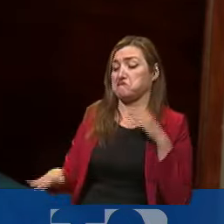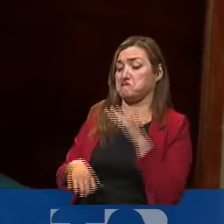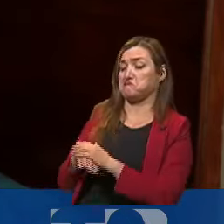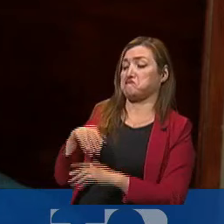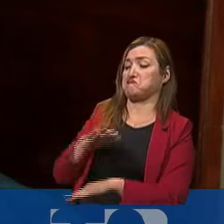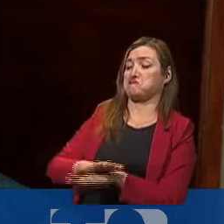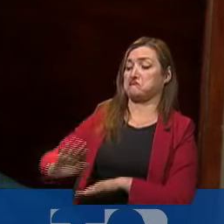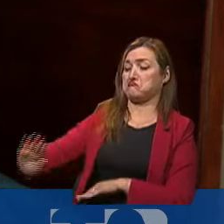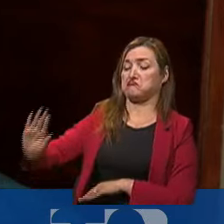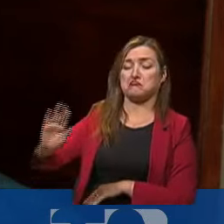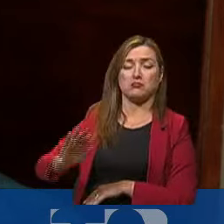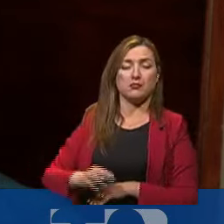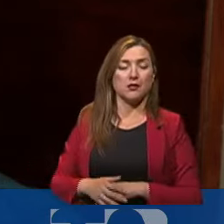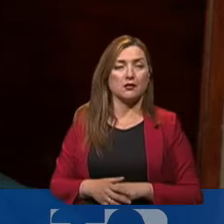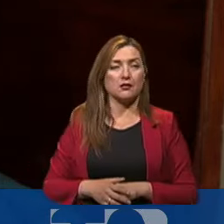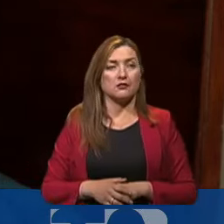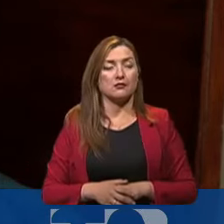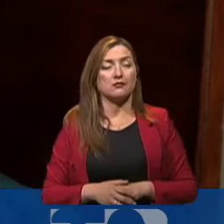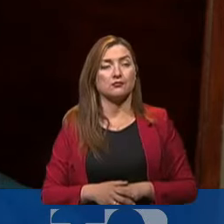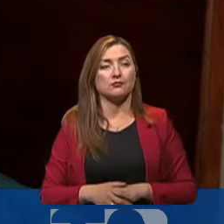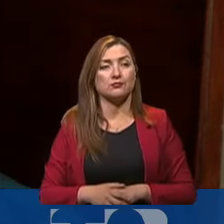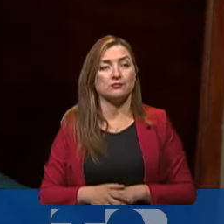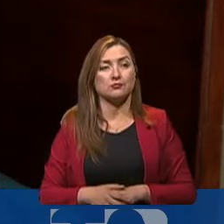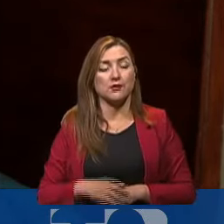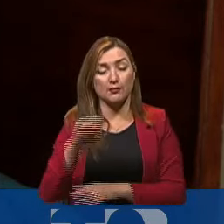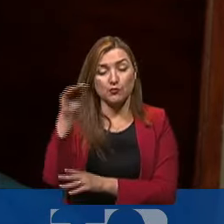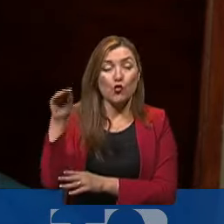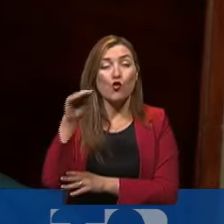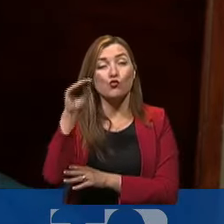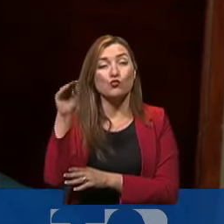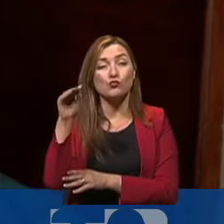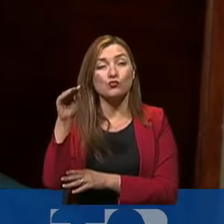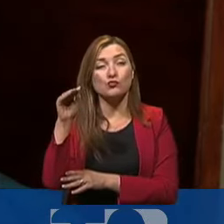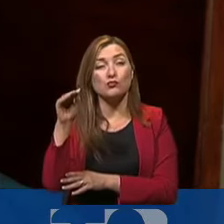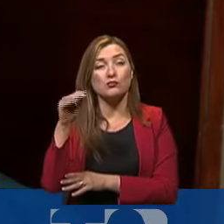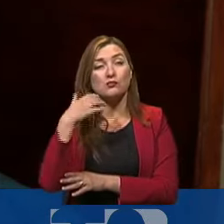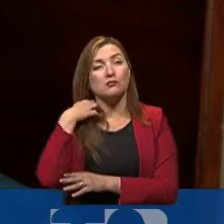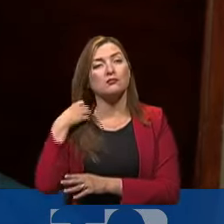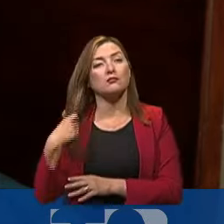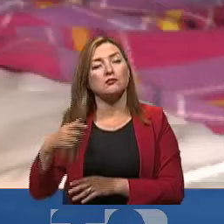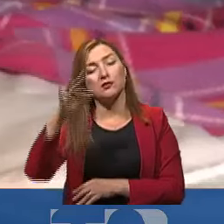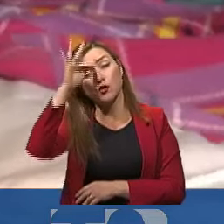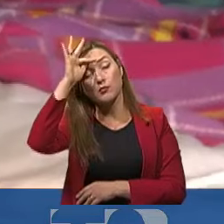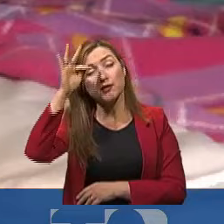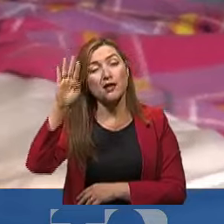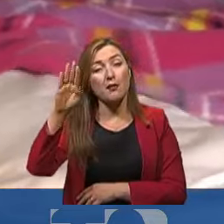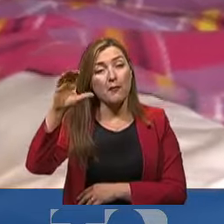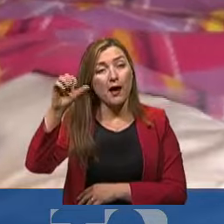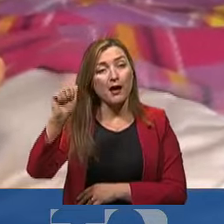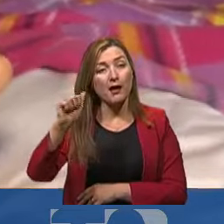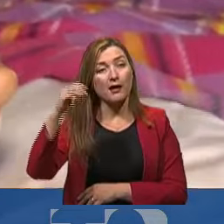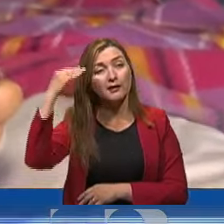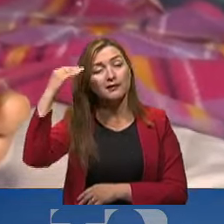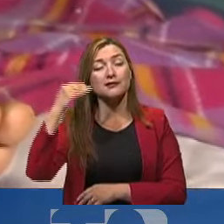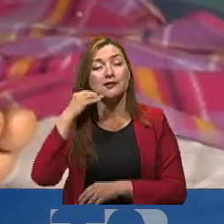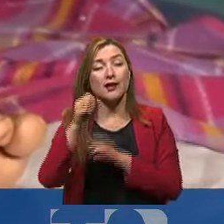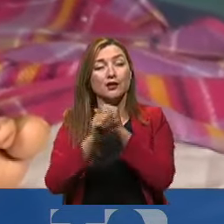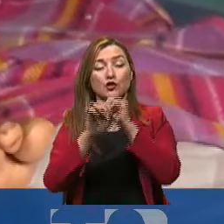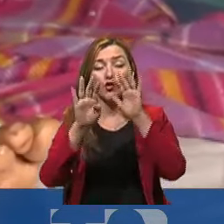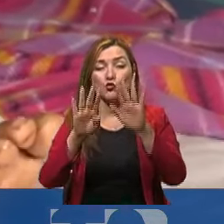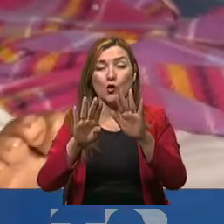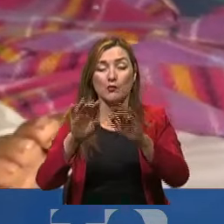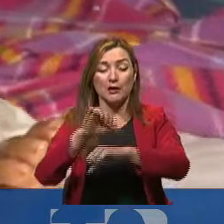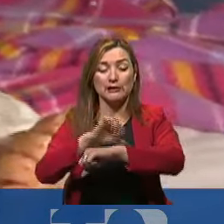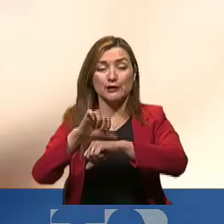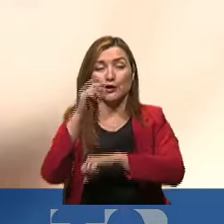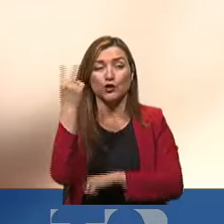yo no me hago cargo. Entonces, lastimosamente, como yo ya vino la ambulancia, yo me fui con la ambulancia al hospital Bacortiz. La menor de 9 años tuvo